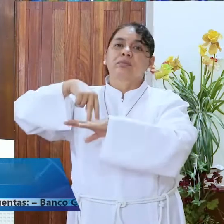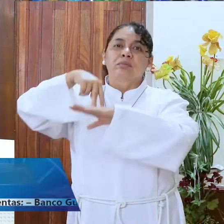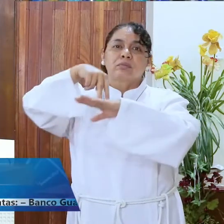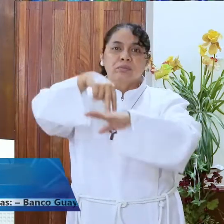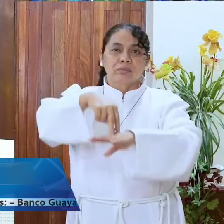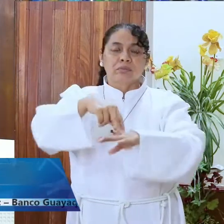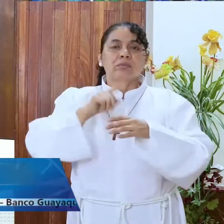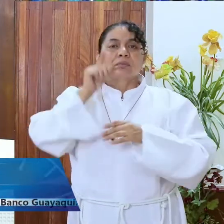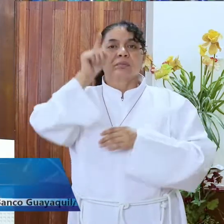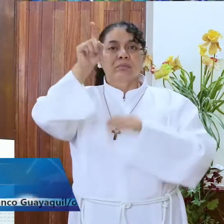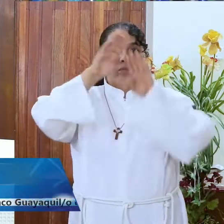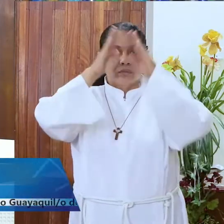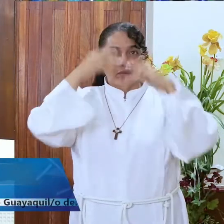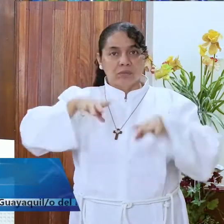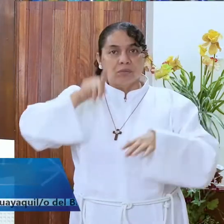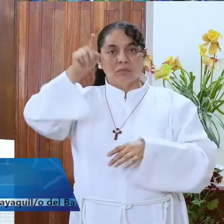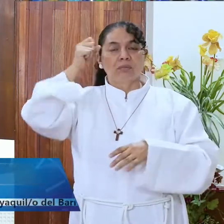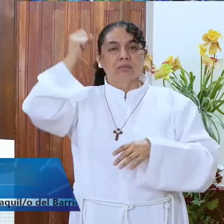jesucristo